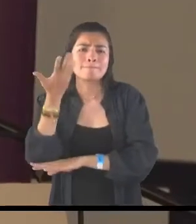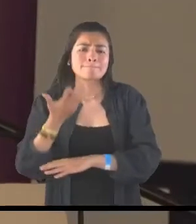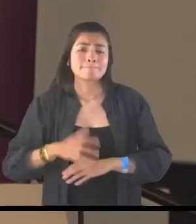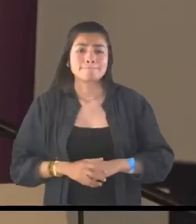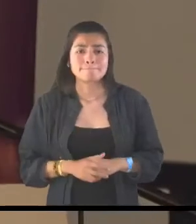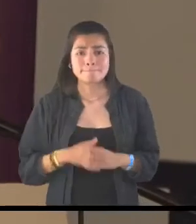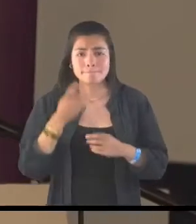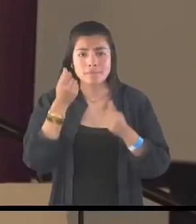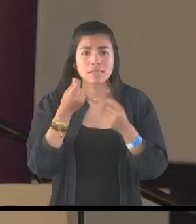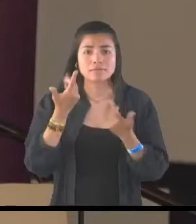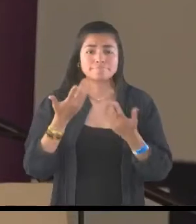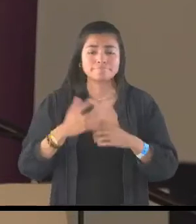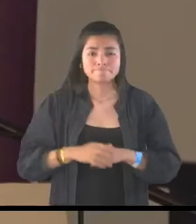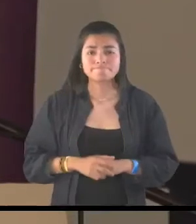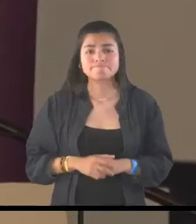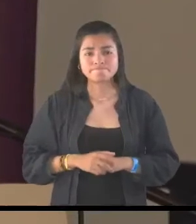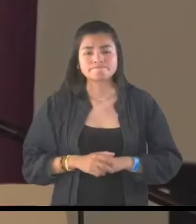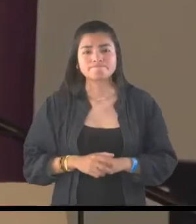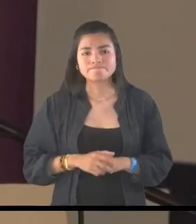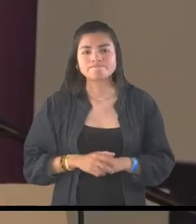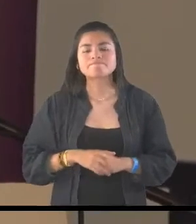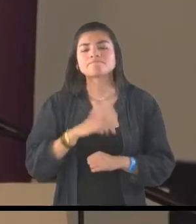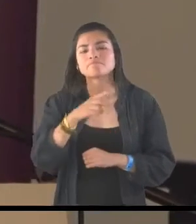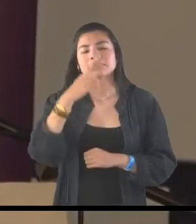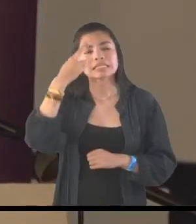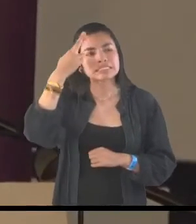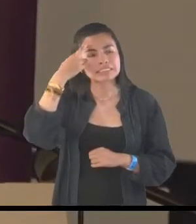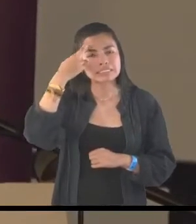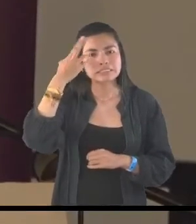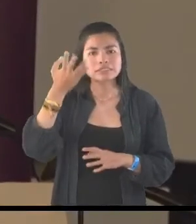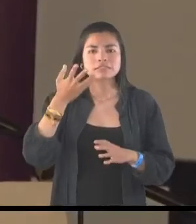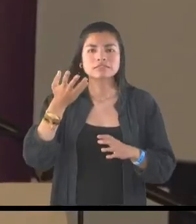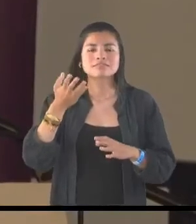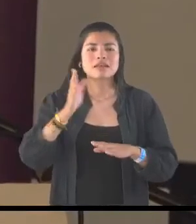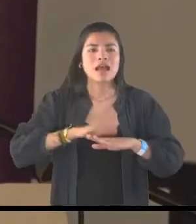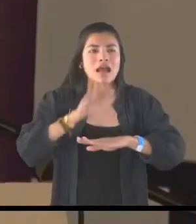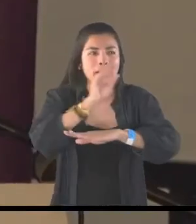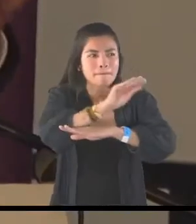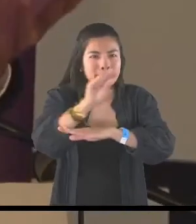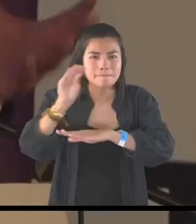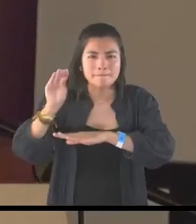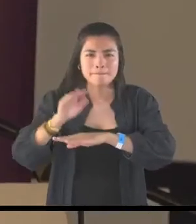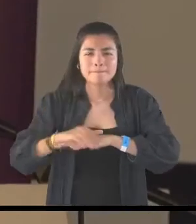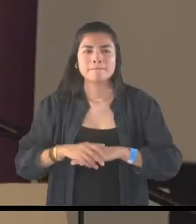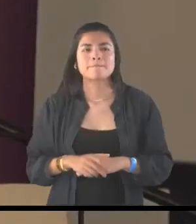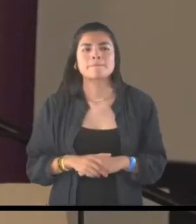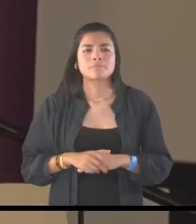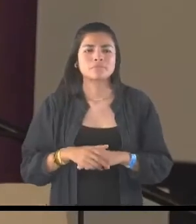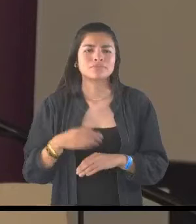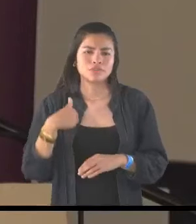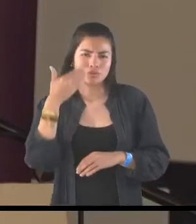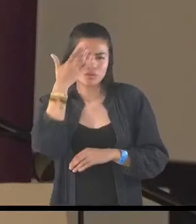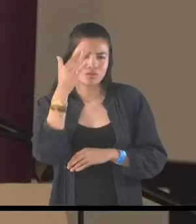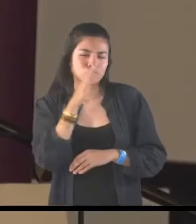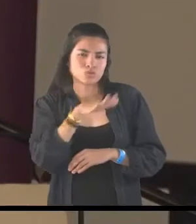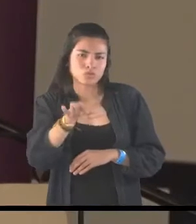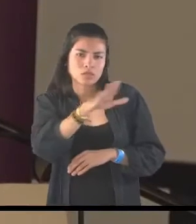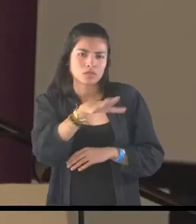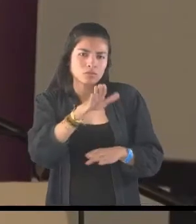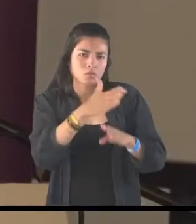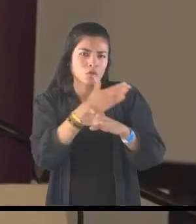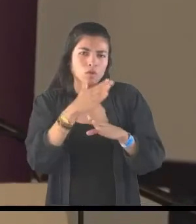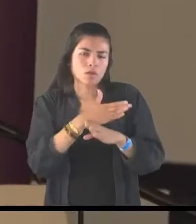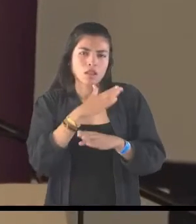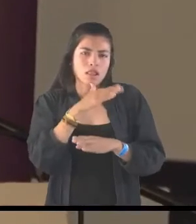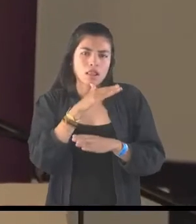particulares. Y por eso también el llamado es a que ustedes, yo sé que con ustedes no es el problema, ustedes